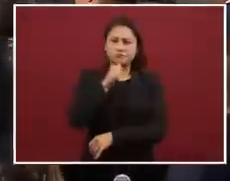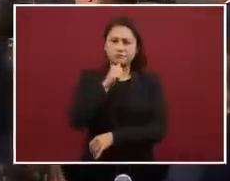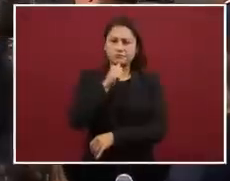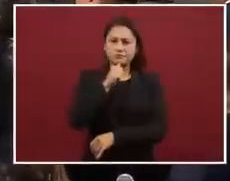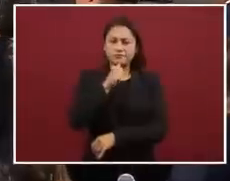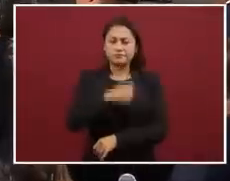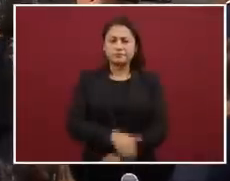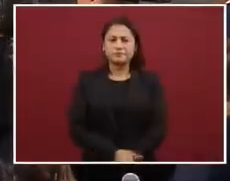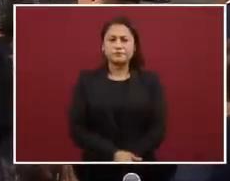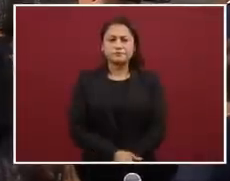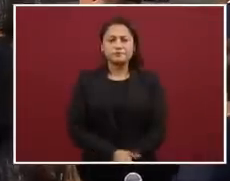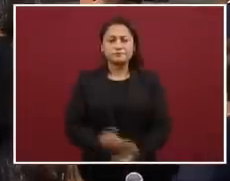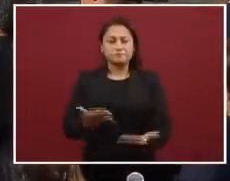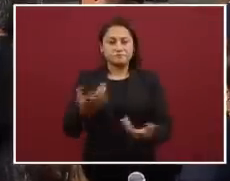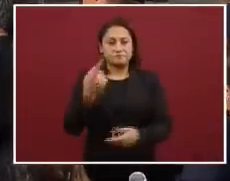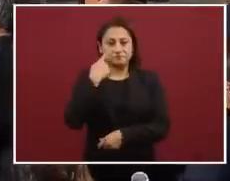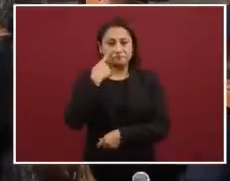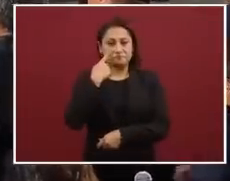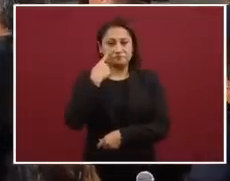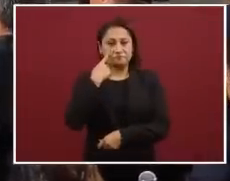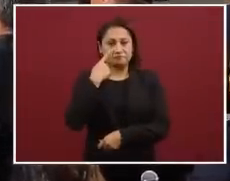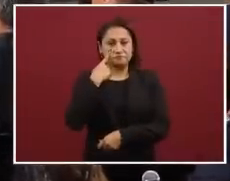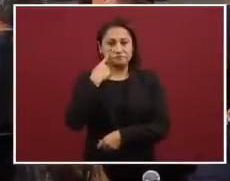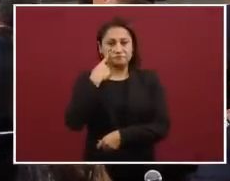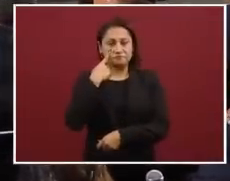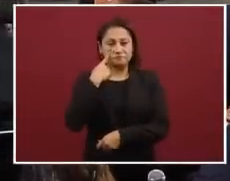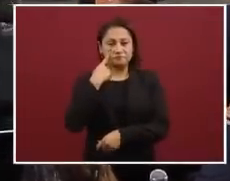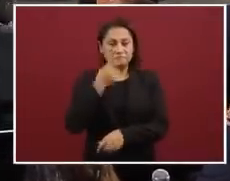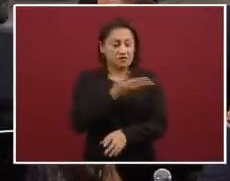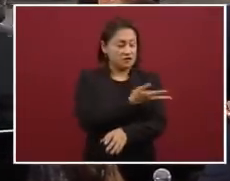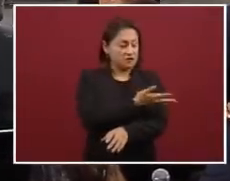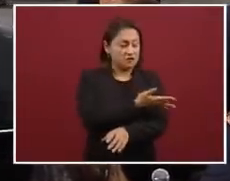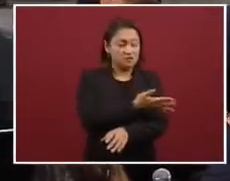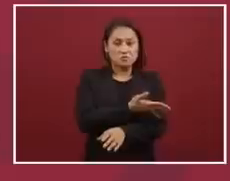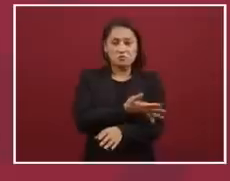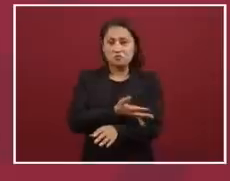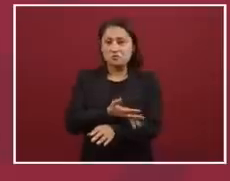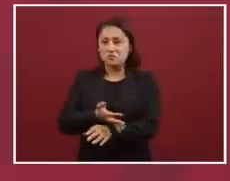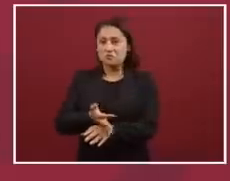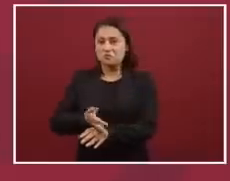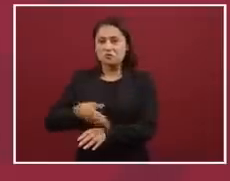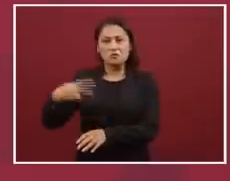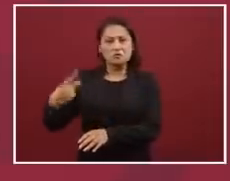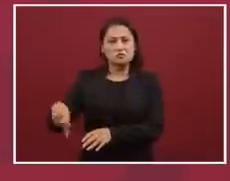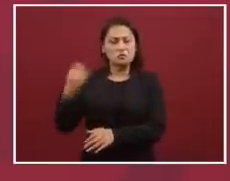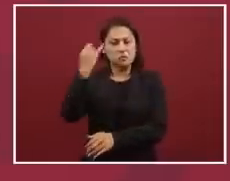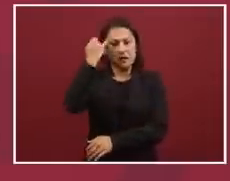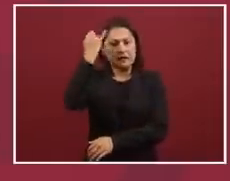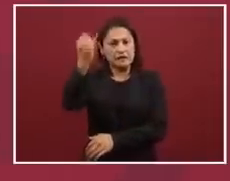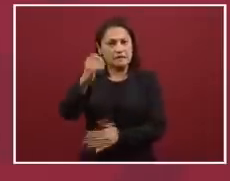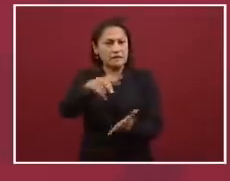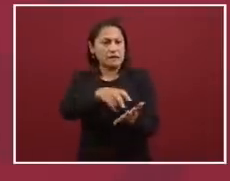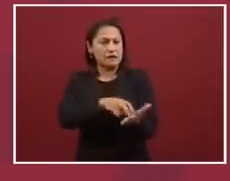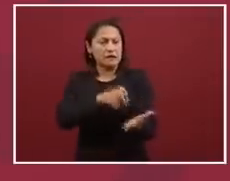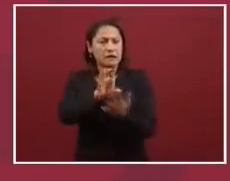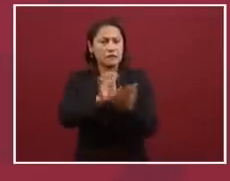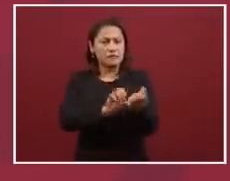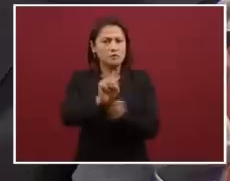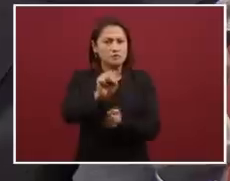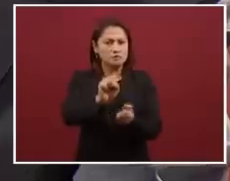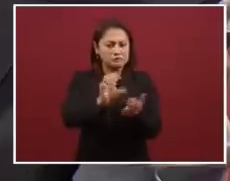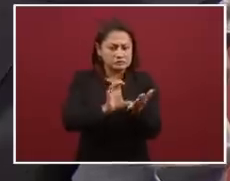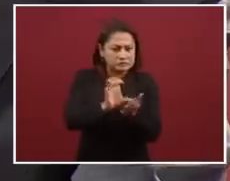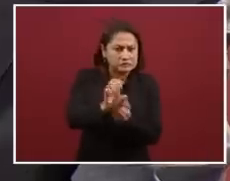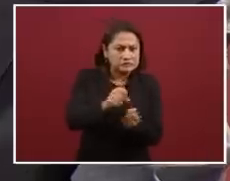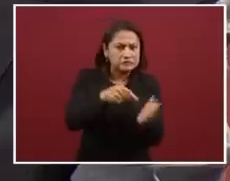Miren cómo hicieron durante el periodo neoliberal todos los cambios a la Constitución, cómo dejaron la Constitución.